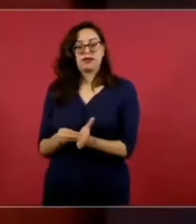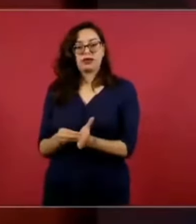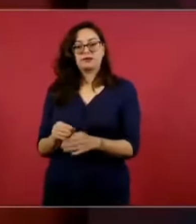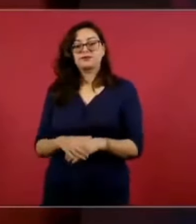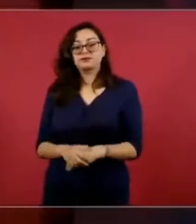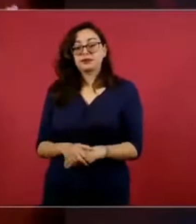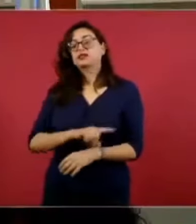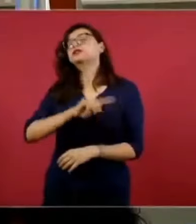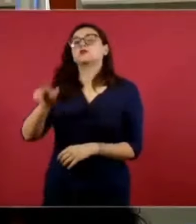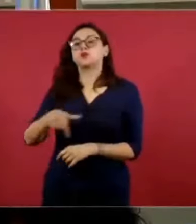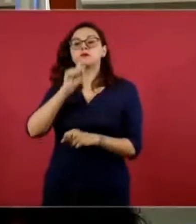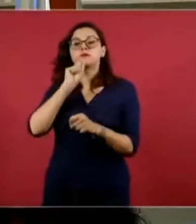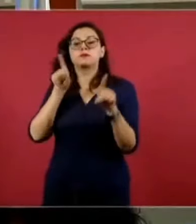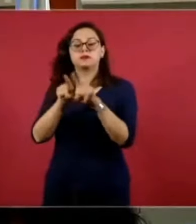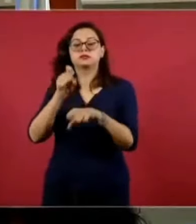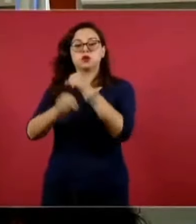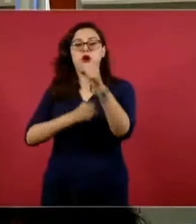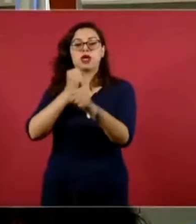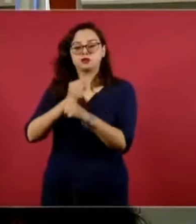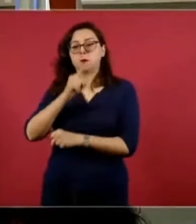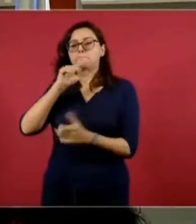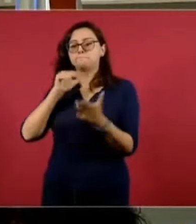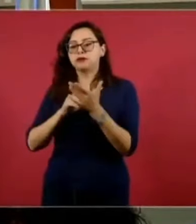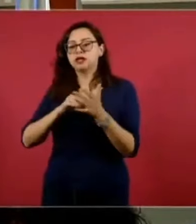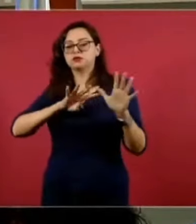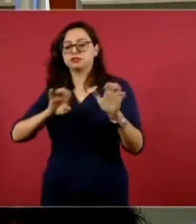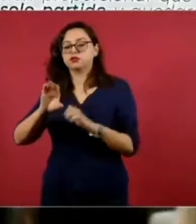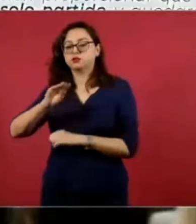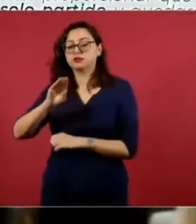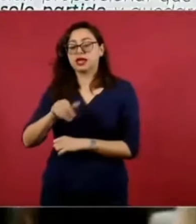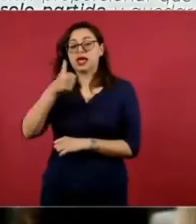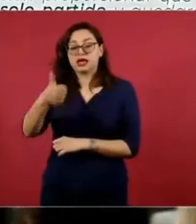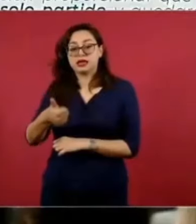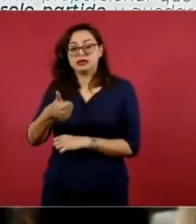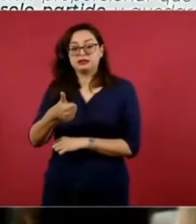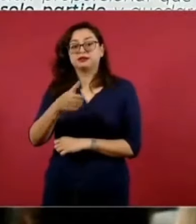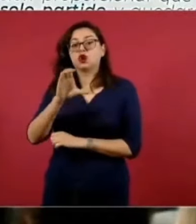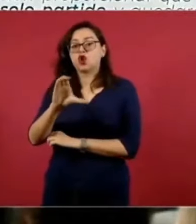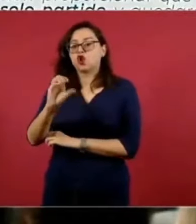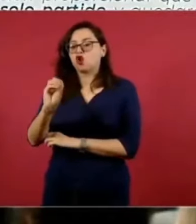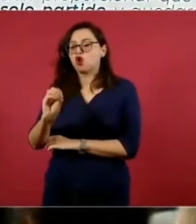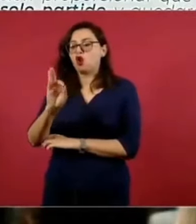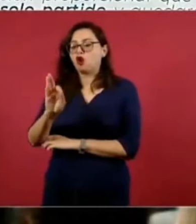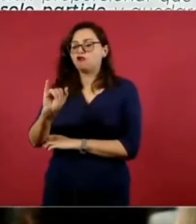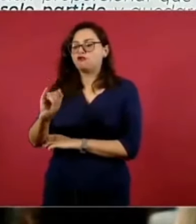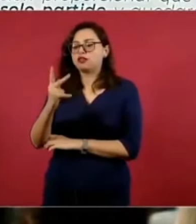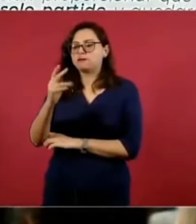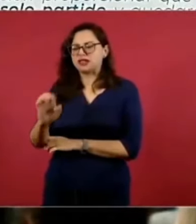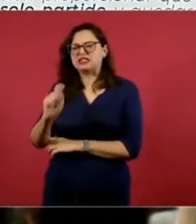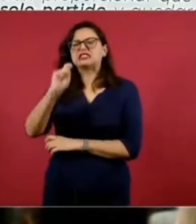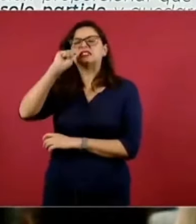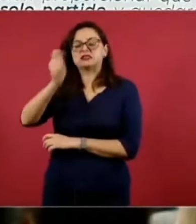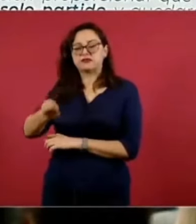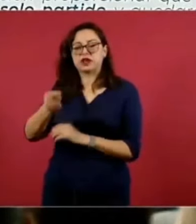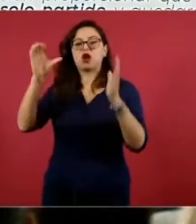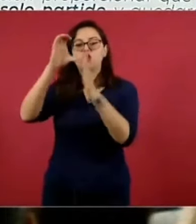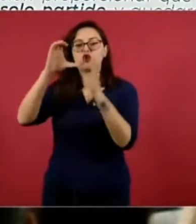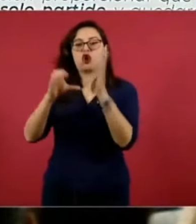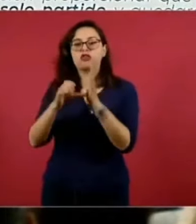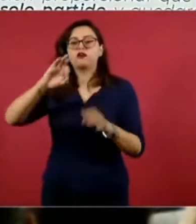96 se reformó también el cofipe es decir el código Federal de instituciones y